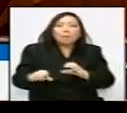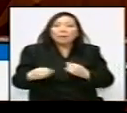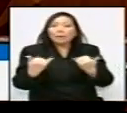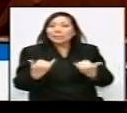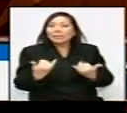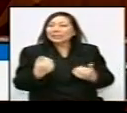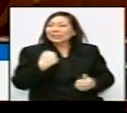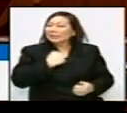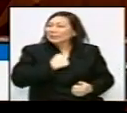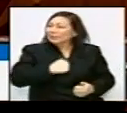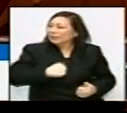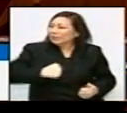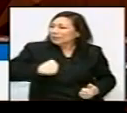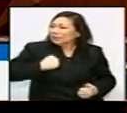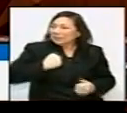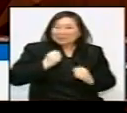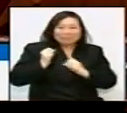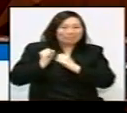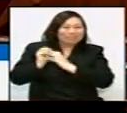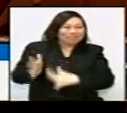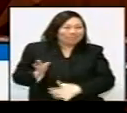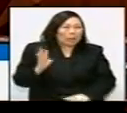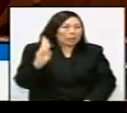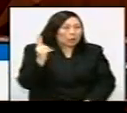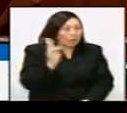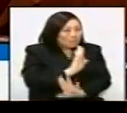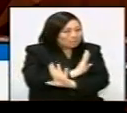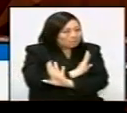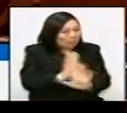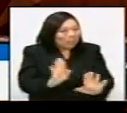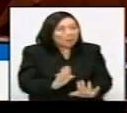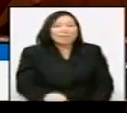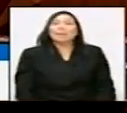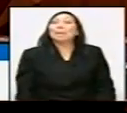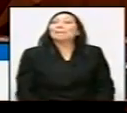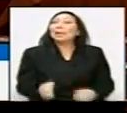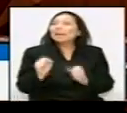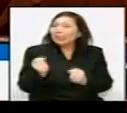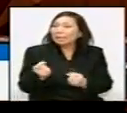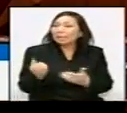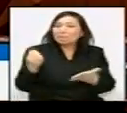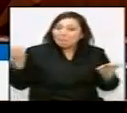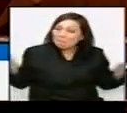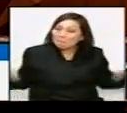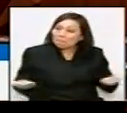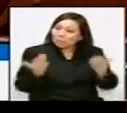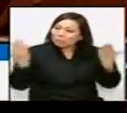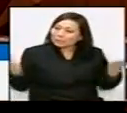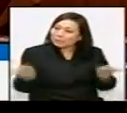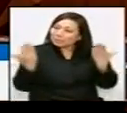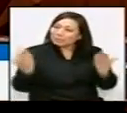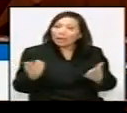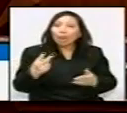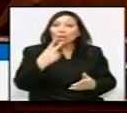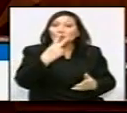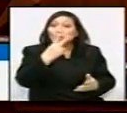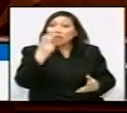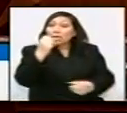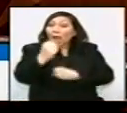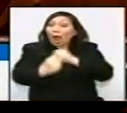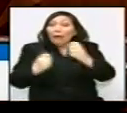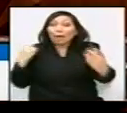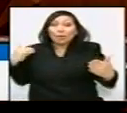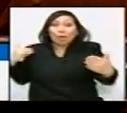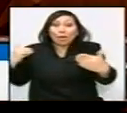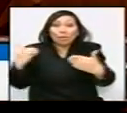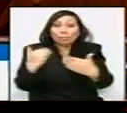esta indignación y repudio a la corrupción valga la pena y nos impulse para arribar al bicentenario de